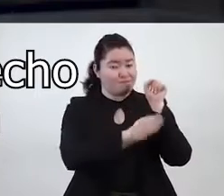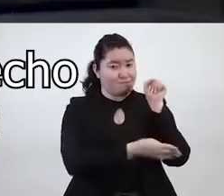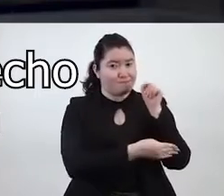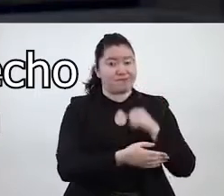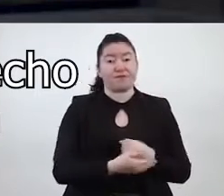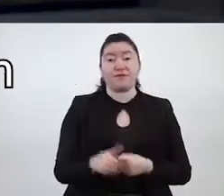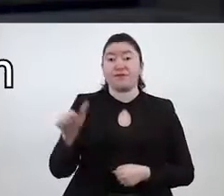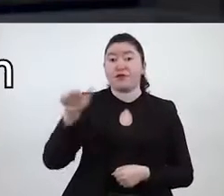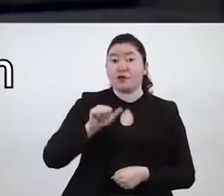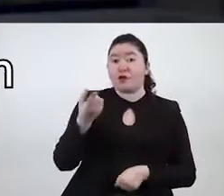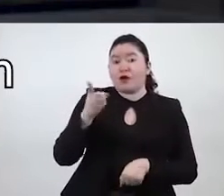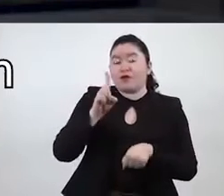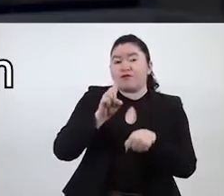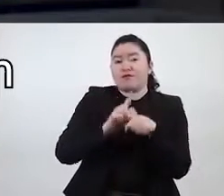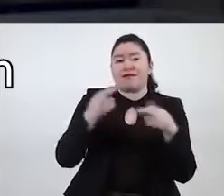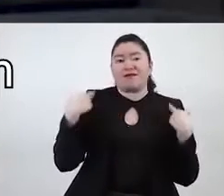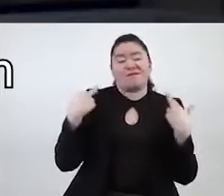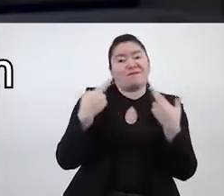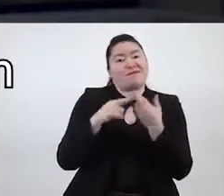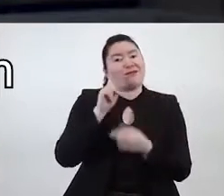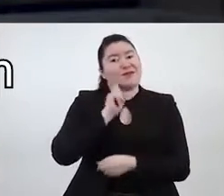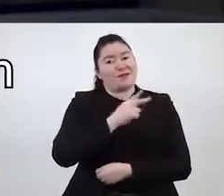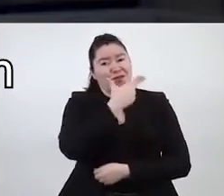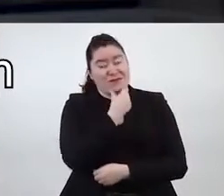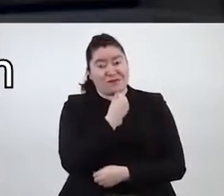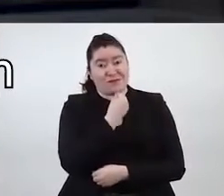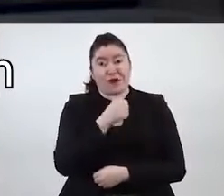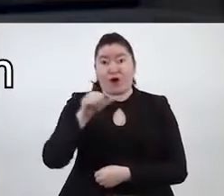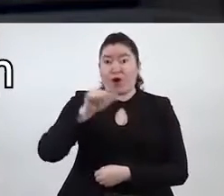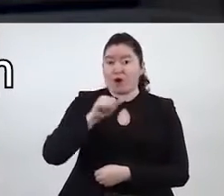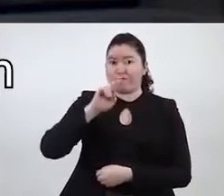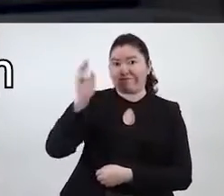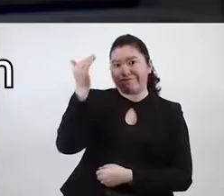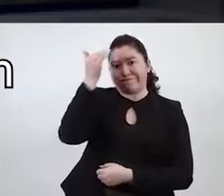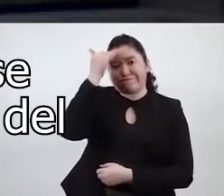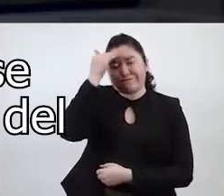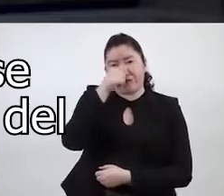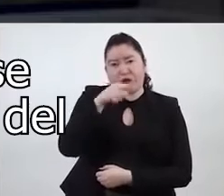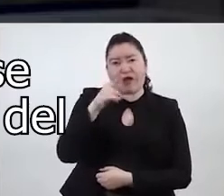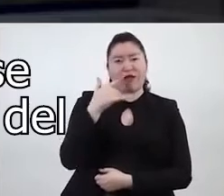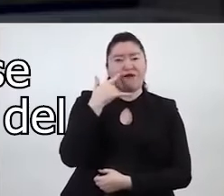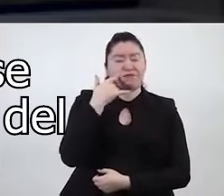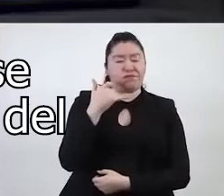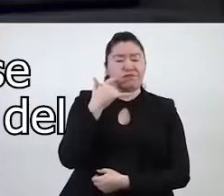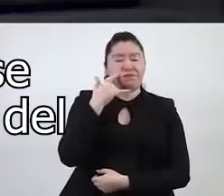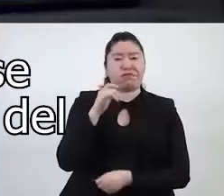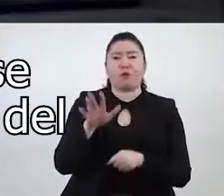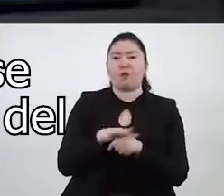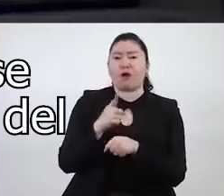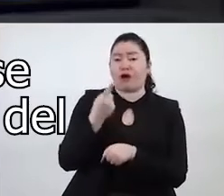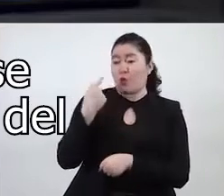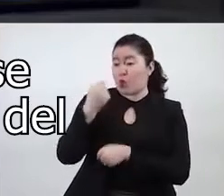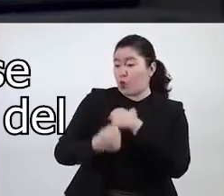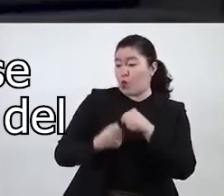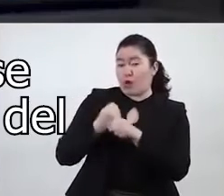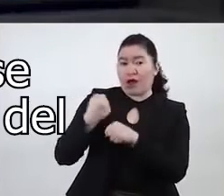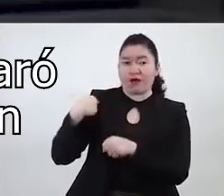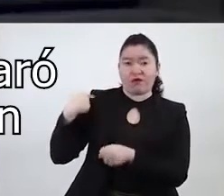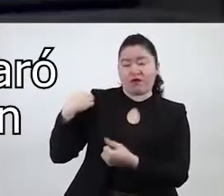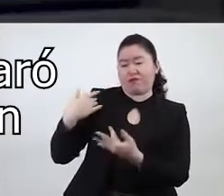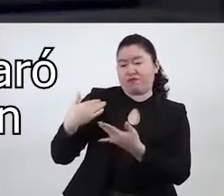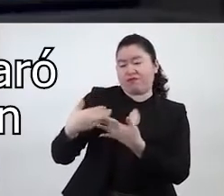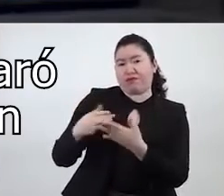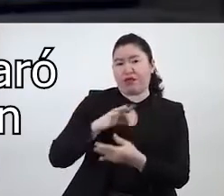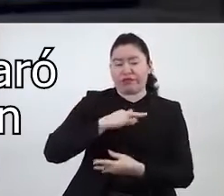de poner denuncias, ya que la obligación de la administración local es estar cerca de ellos. Agregó que en algunos casos se han negado a recibir los